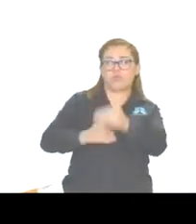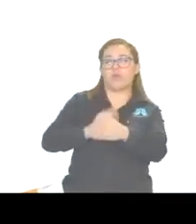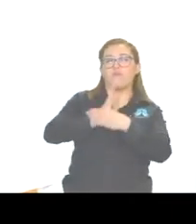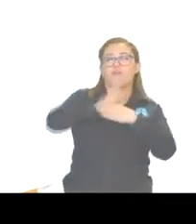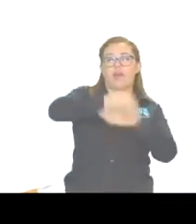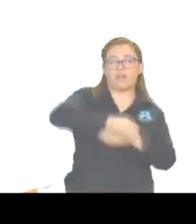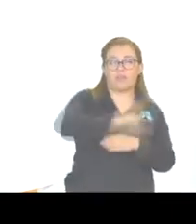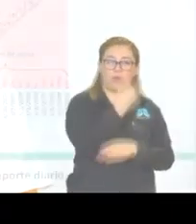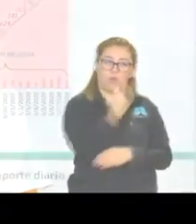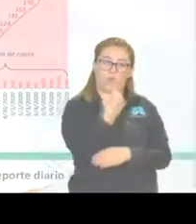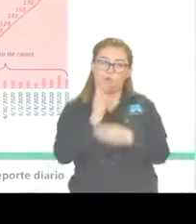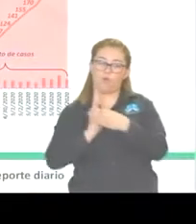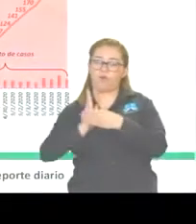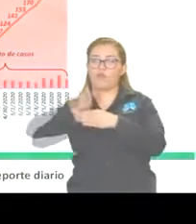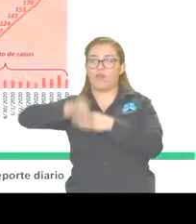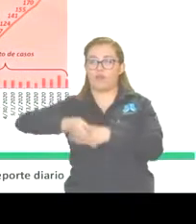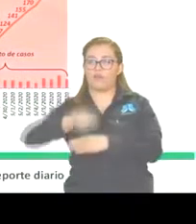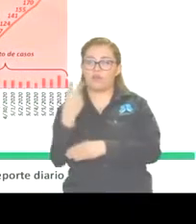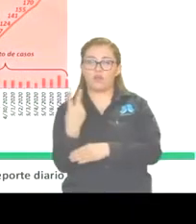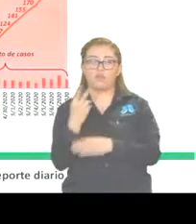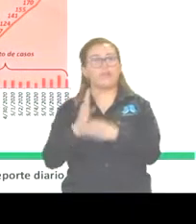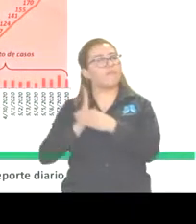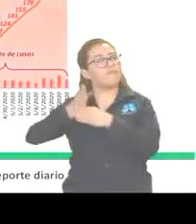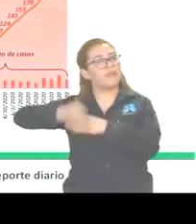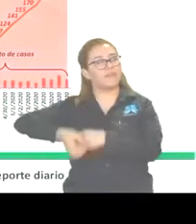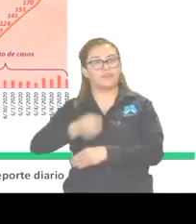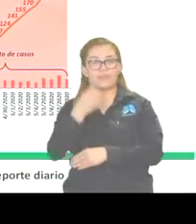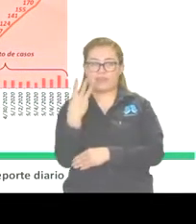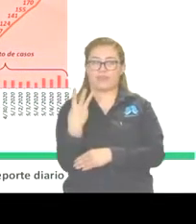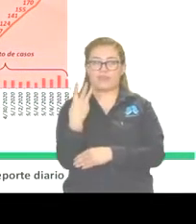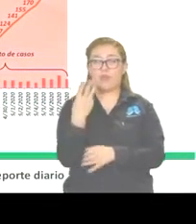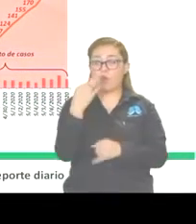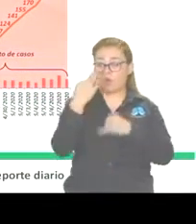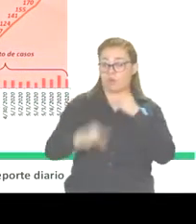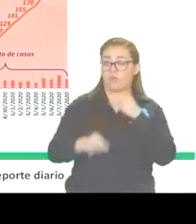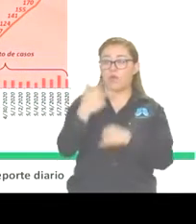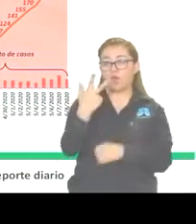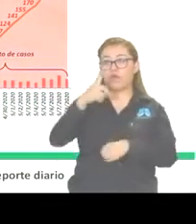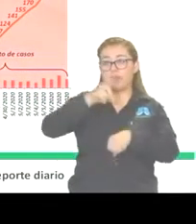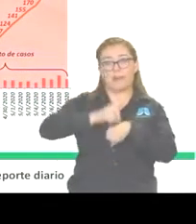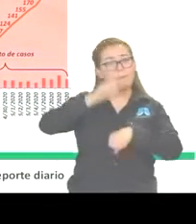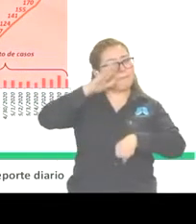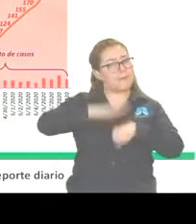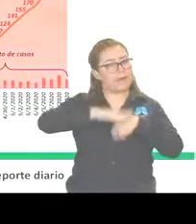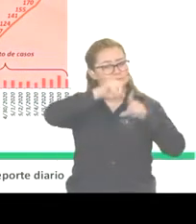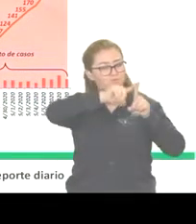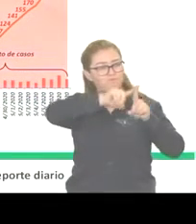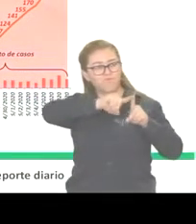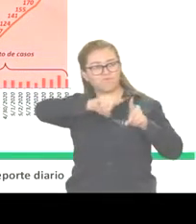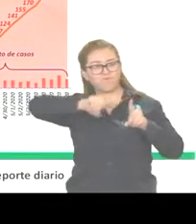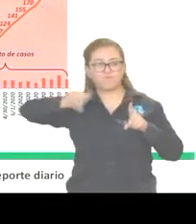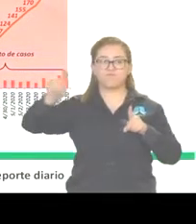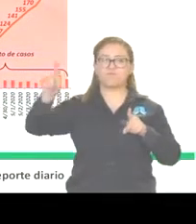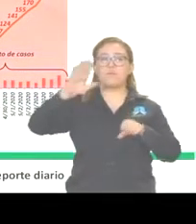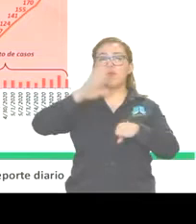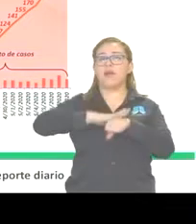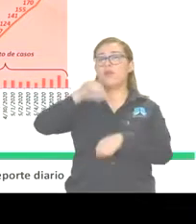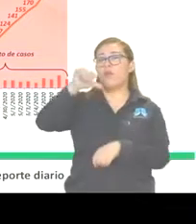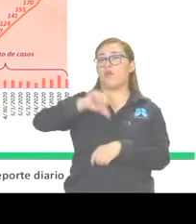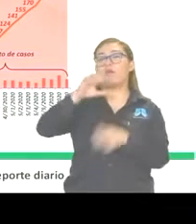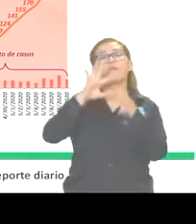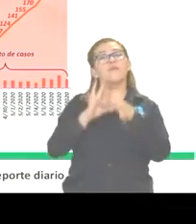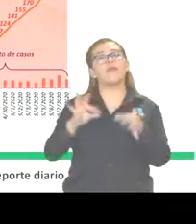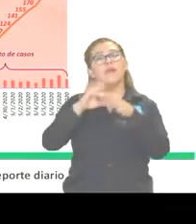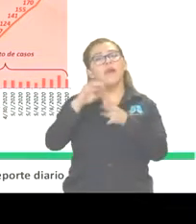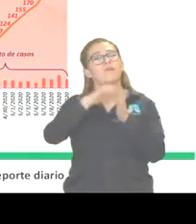1, la fase 2, y bueno, cómo los últimos 8 días también hemos tenido un incremento sostenido en el número de casos. El día de hoy